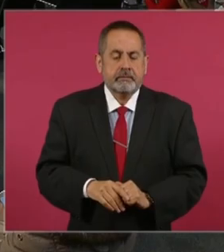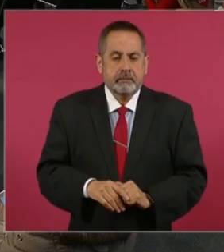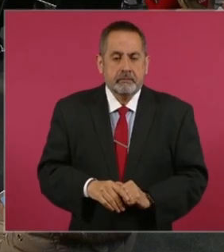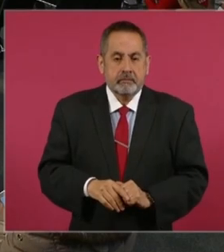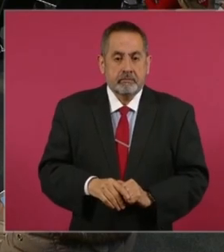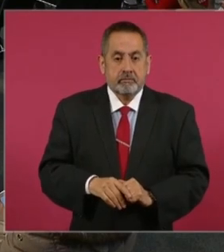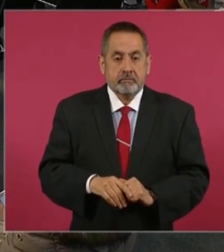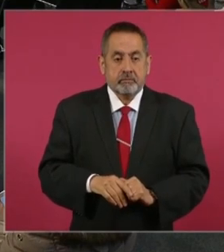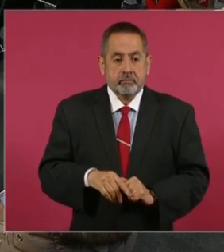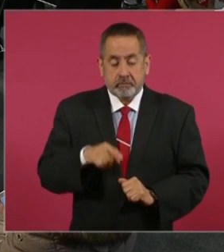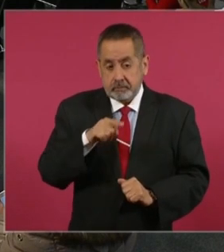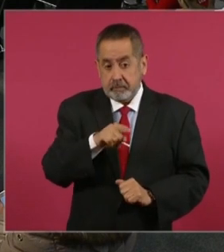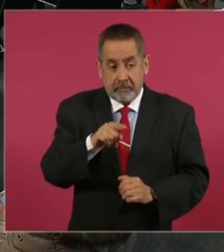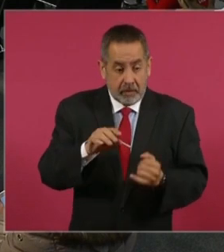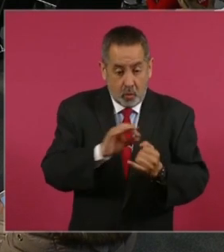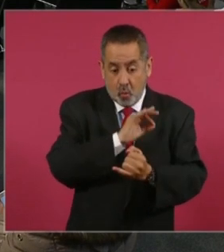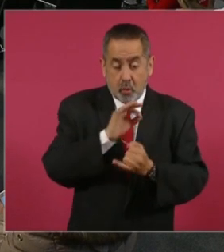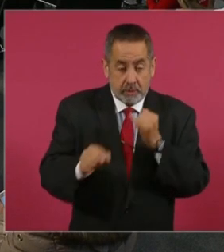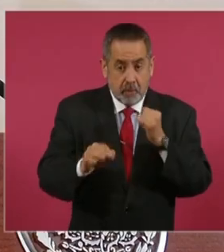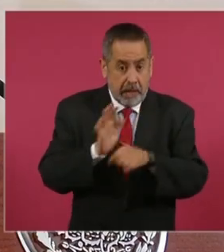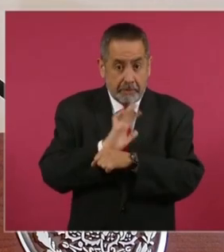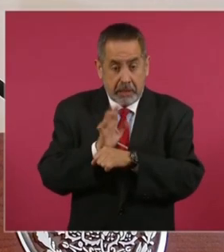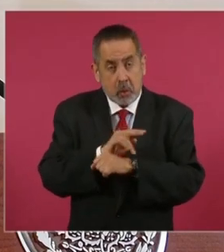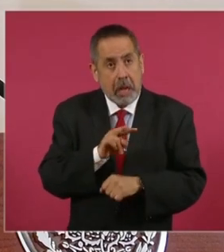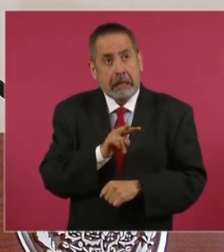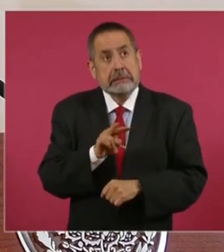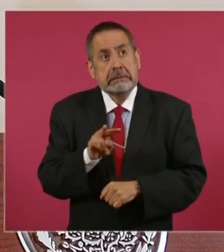y el final de la película sí es